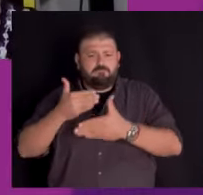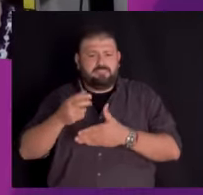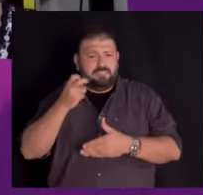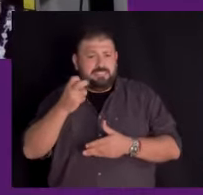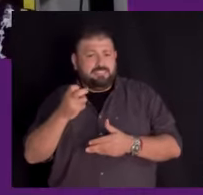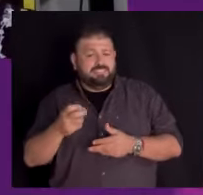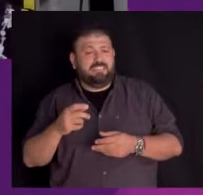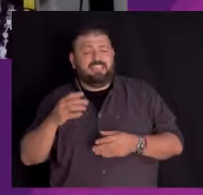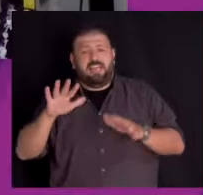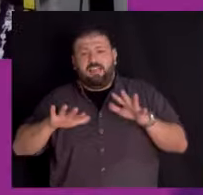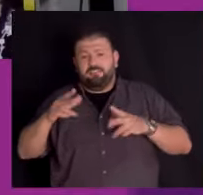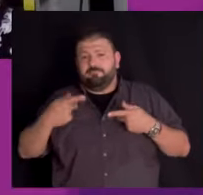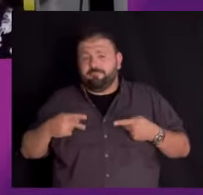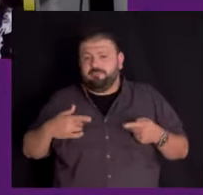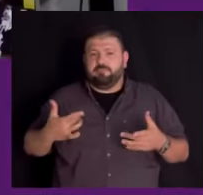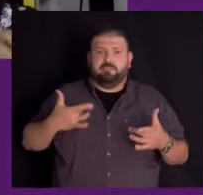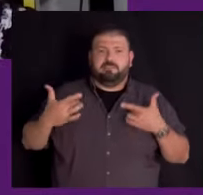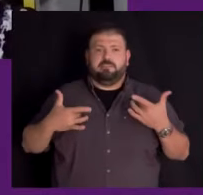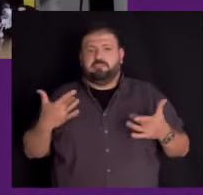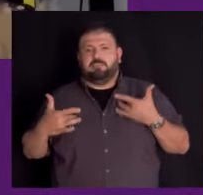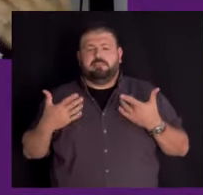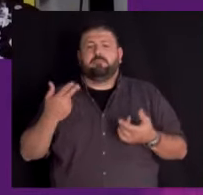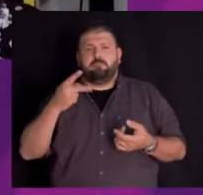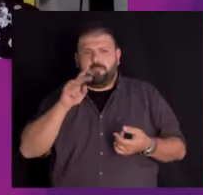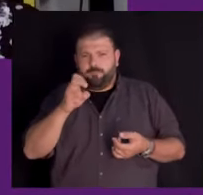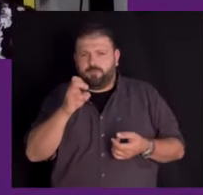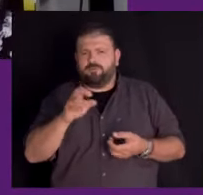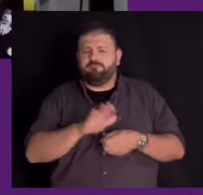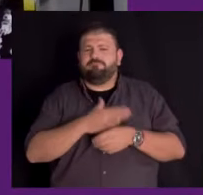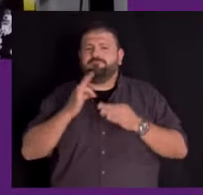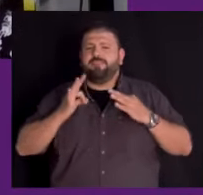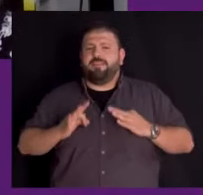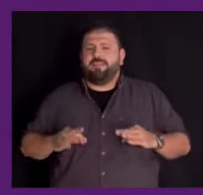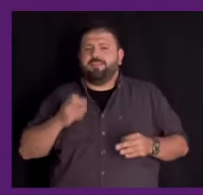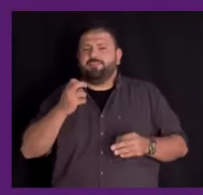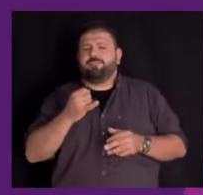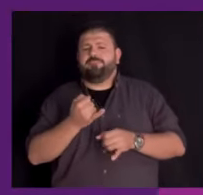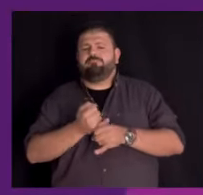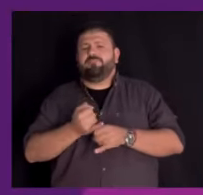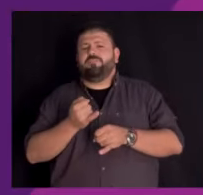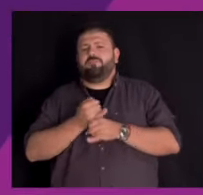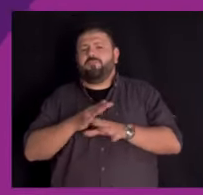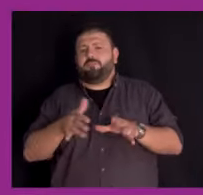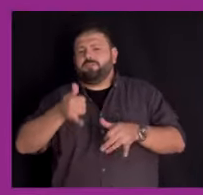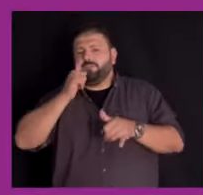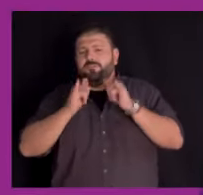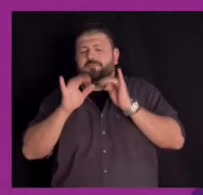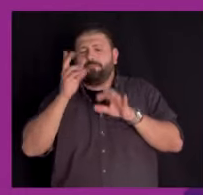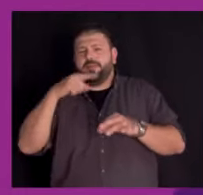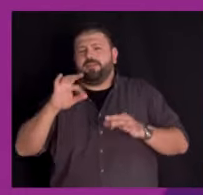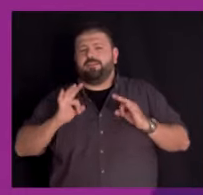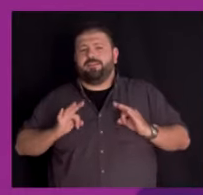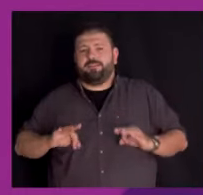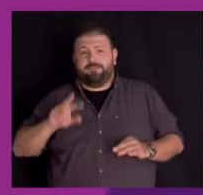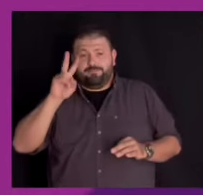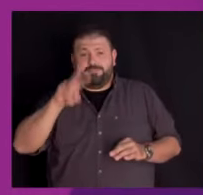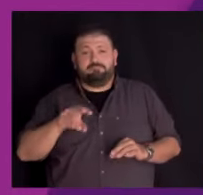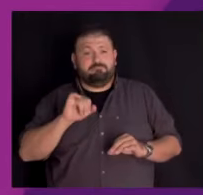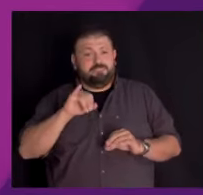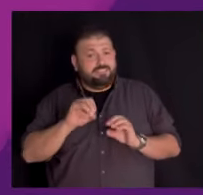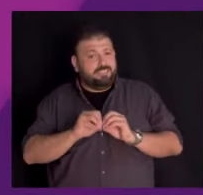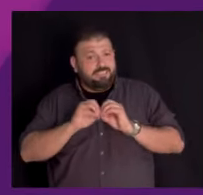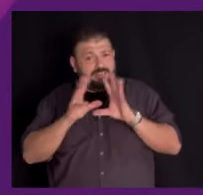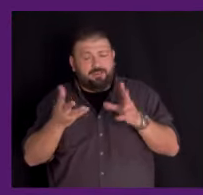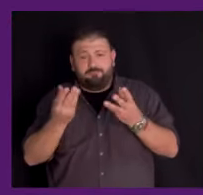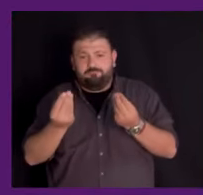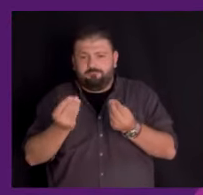de inquietudes y por ello es que estamos atendiéndolas, trayendo este tipo de información, ¿cierto, chicos? Sí, tal cual, Ari, como bien lo dices, pues muchas